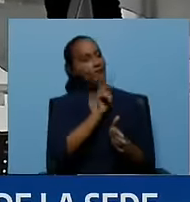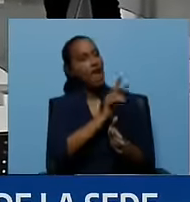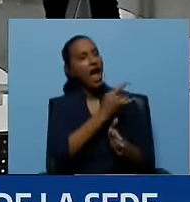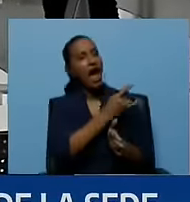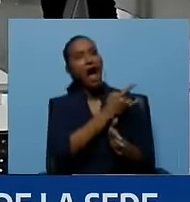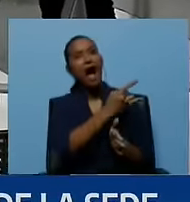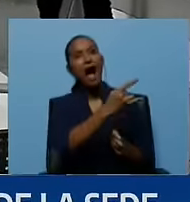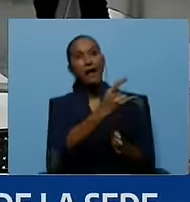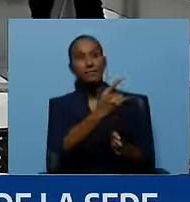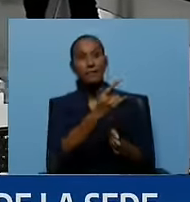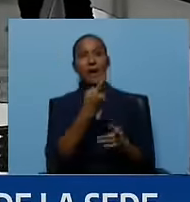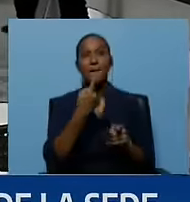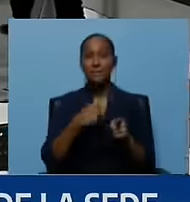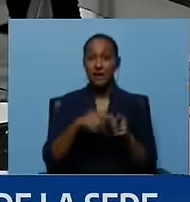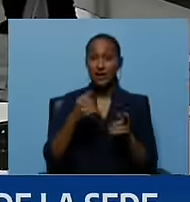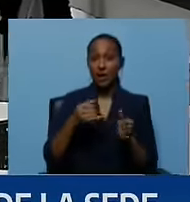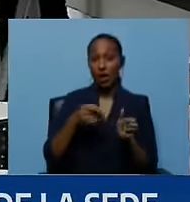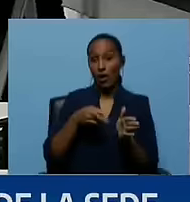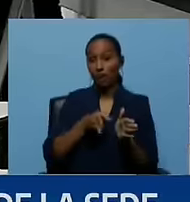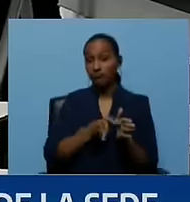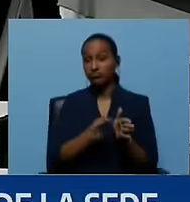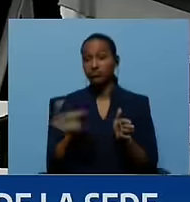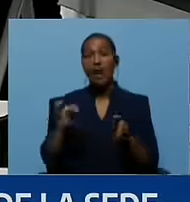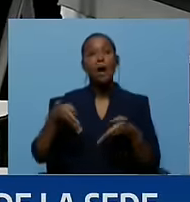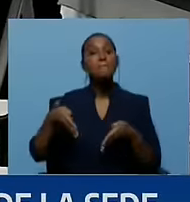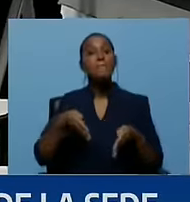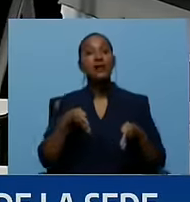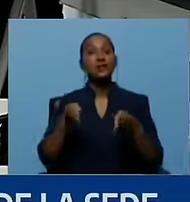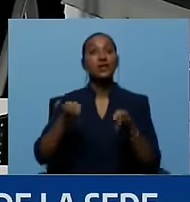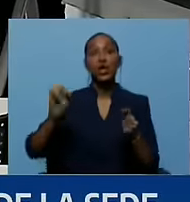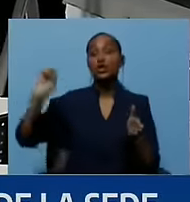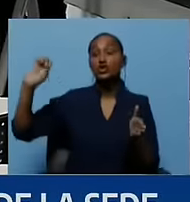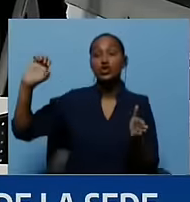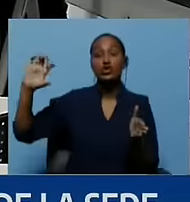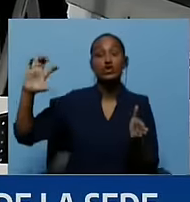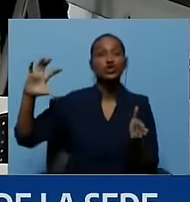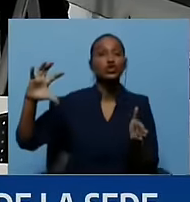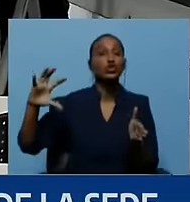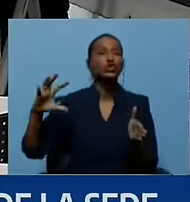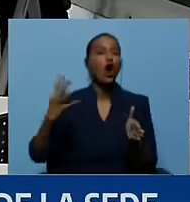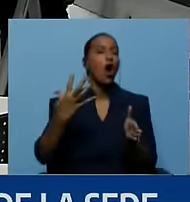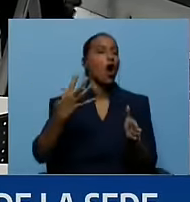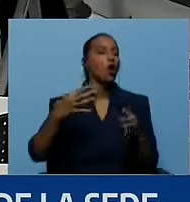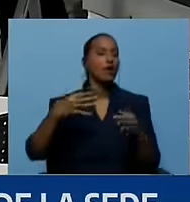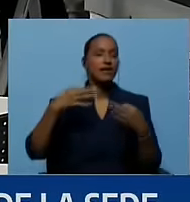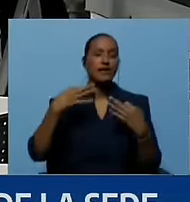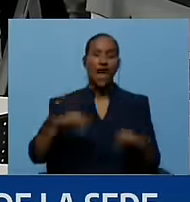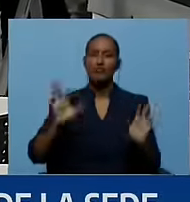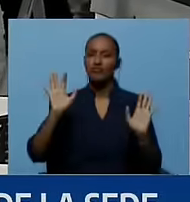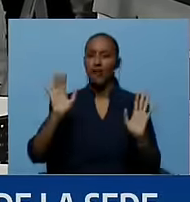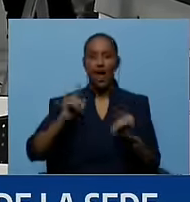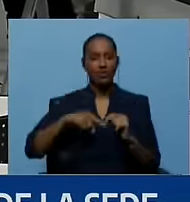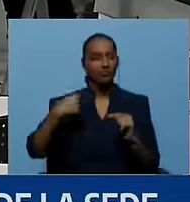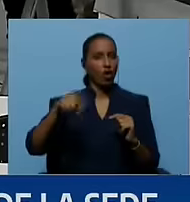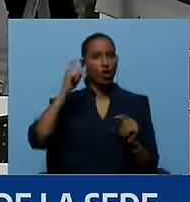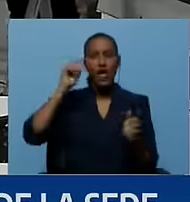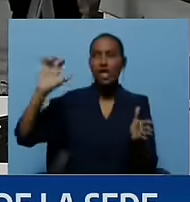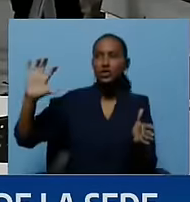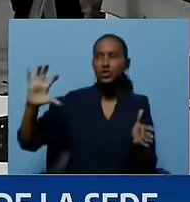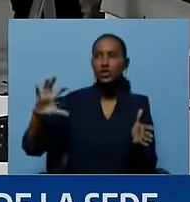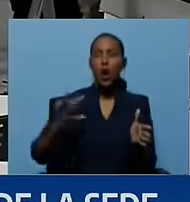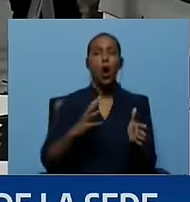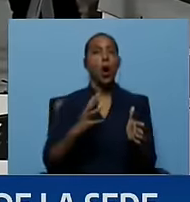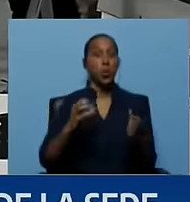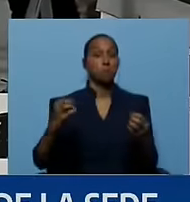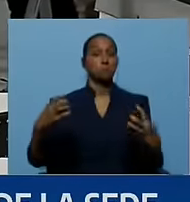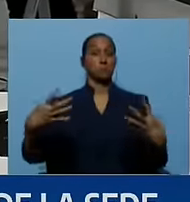un pasillo que se ilumina completamente con el sol, de modo tal que los estudiantes van a recibir la luz natural diariamente. Bueno, provoca,